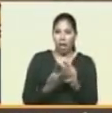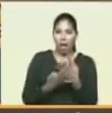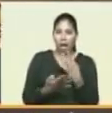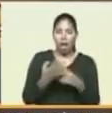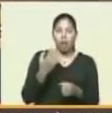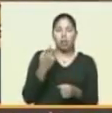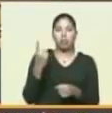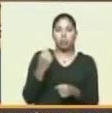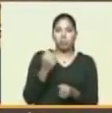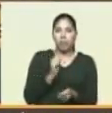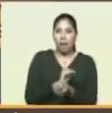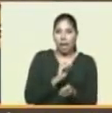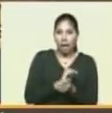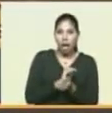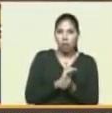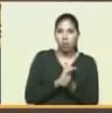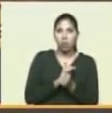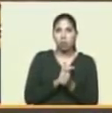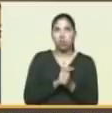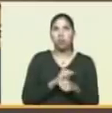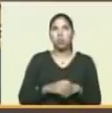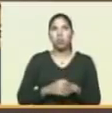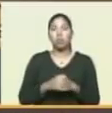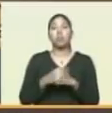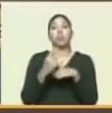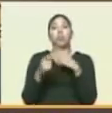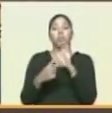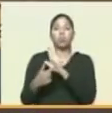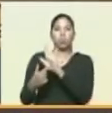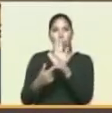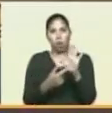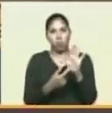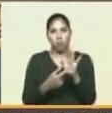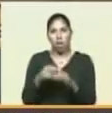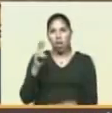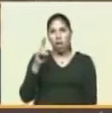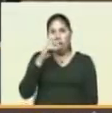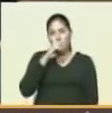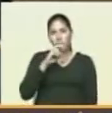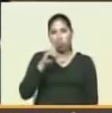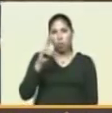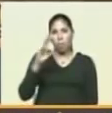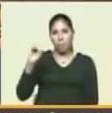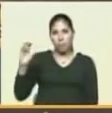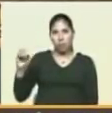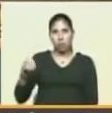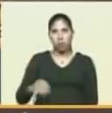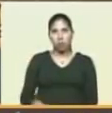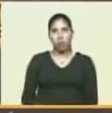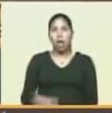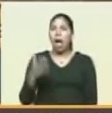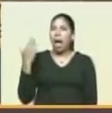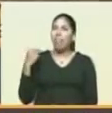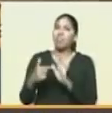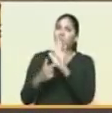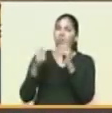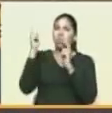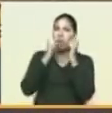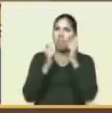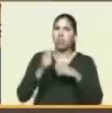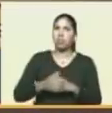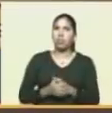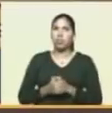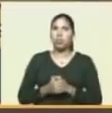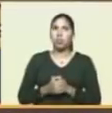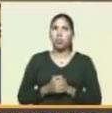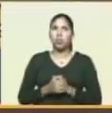hizo público por allá a principios del año 2000. Señalaba Chávez aquel proyecto que salió como